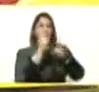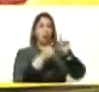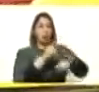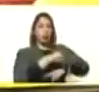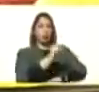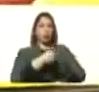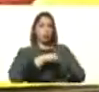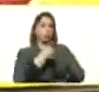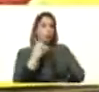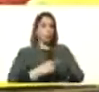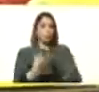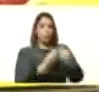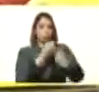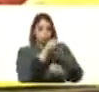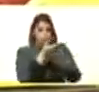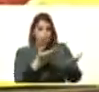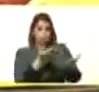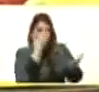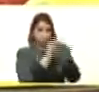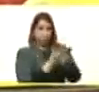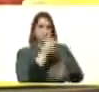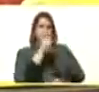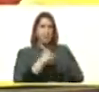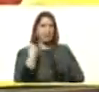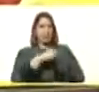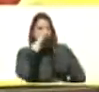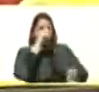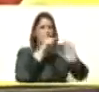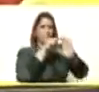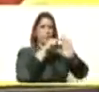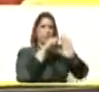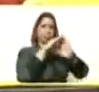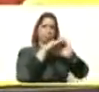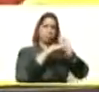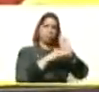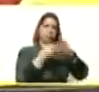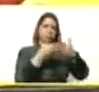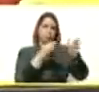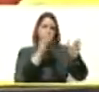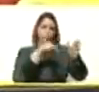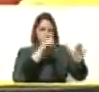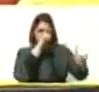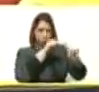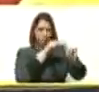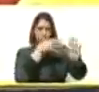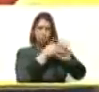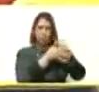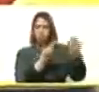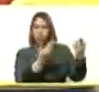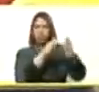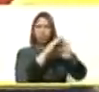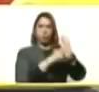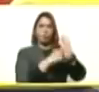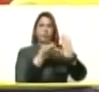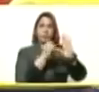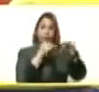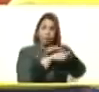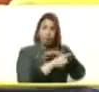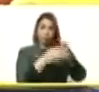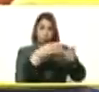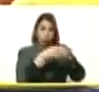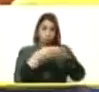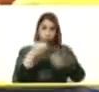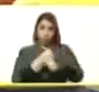lo tendremos con usted y tiene que ver con el marco de la amplitud, ir mucho más allá de lo que está constituido en nuestra clase obrera